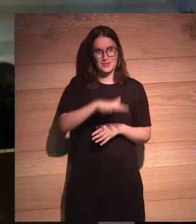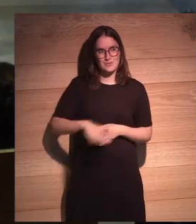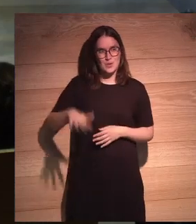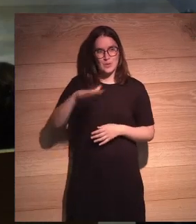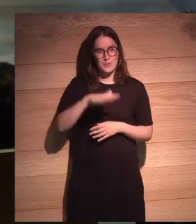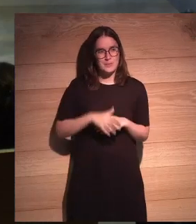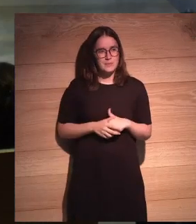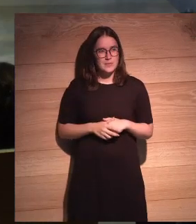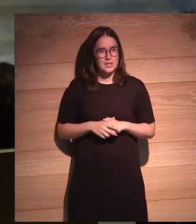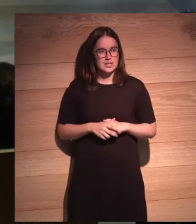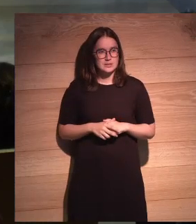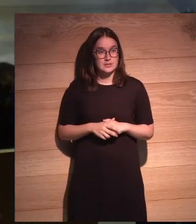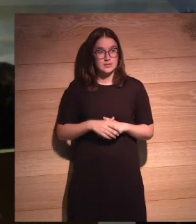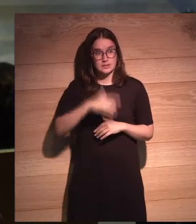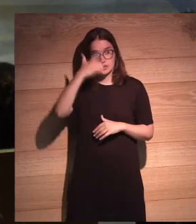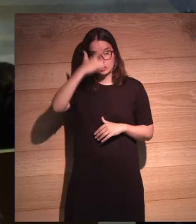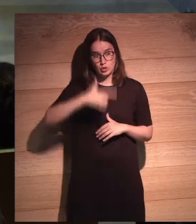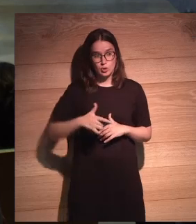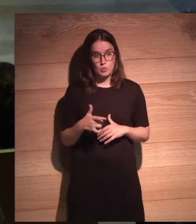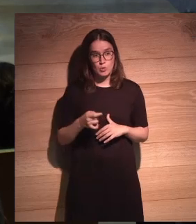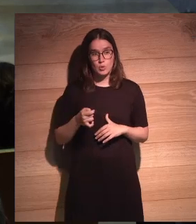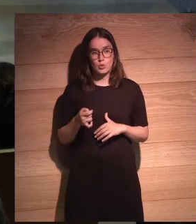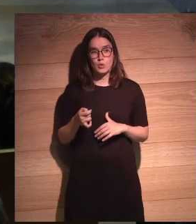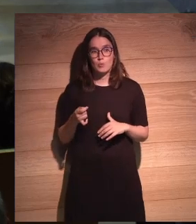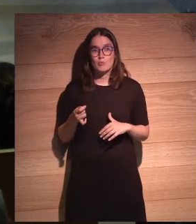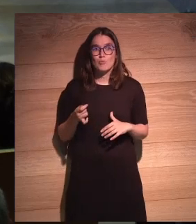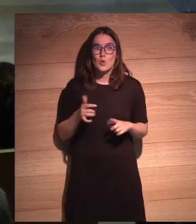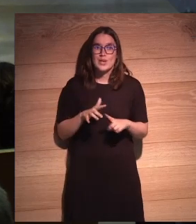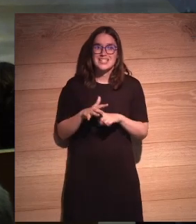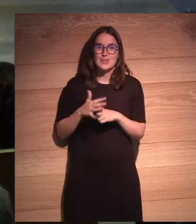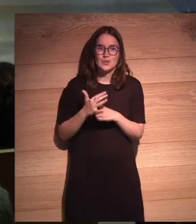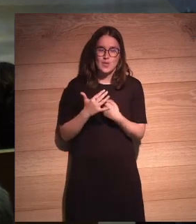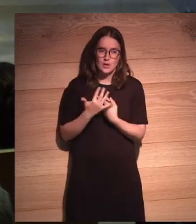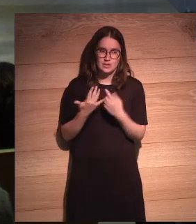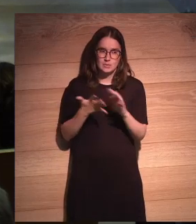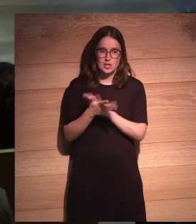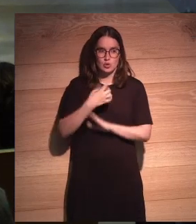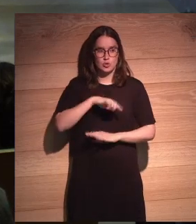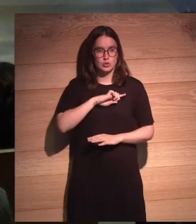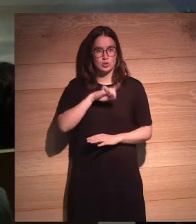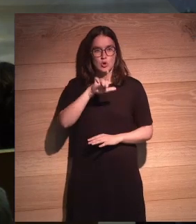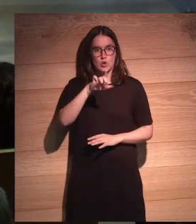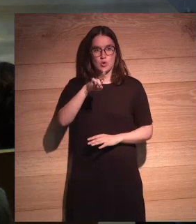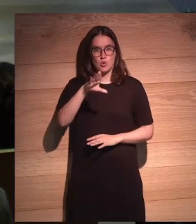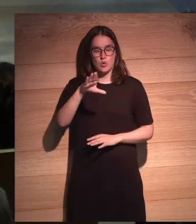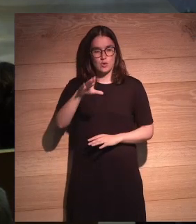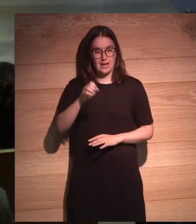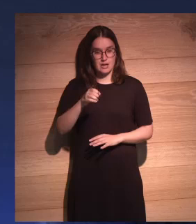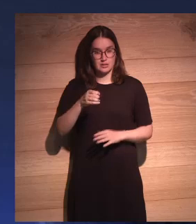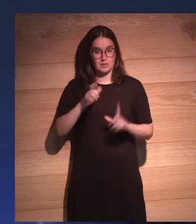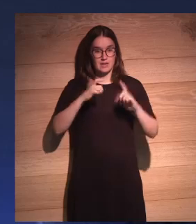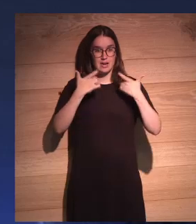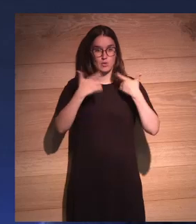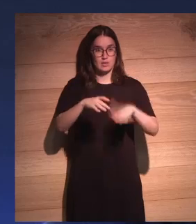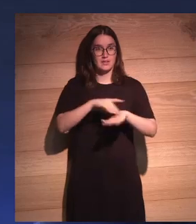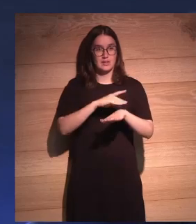espacio. Y yo, por poner un poco en situación, nosotros somos Luca, que es la unidad de datos de Telefónica,